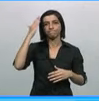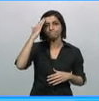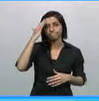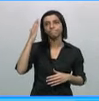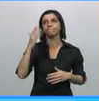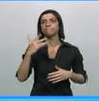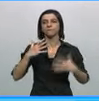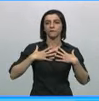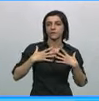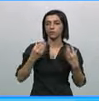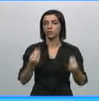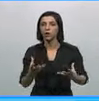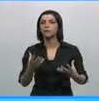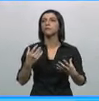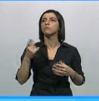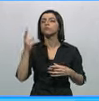este partido?